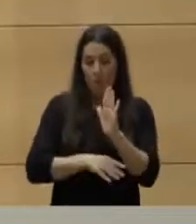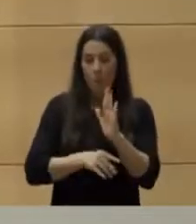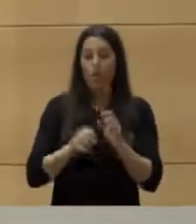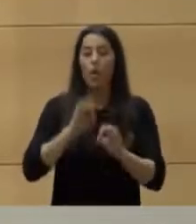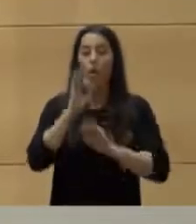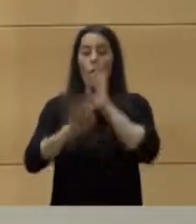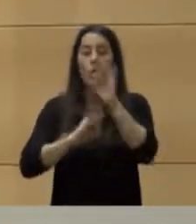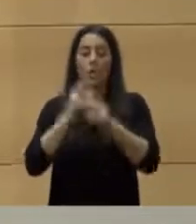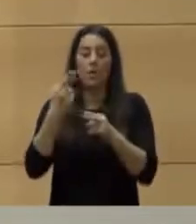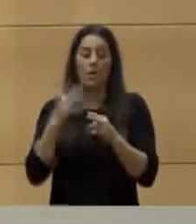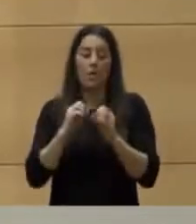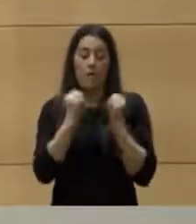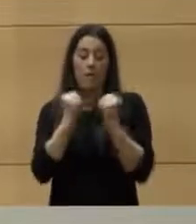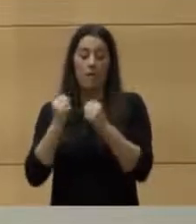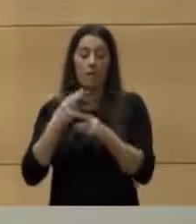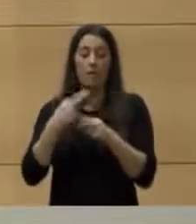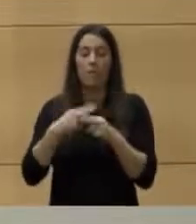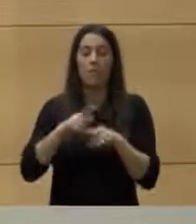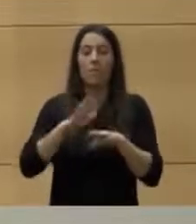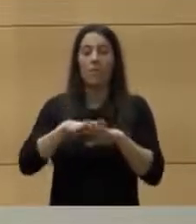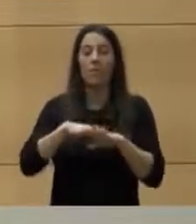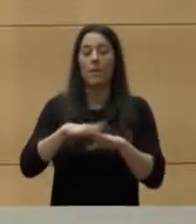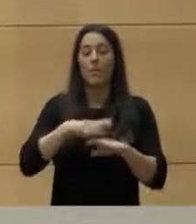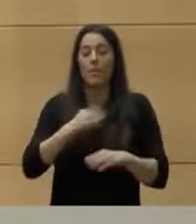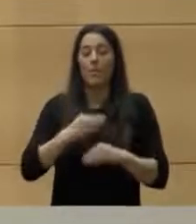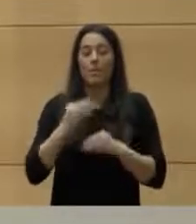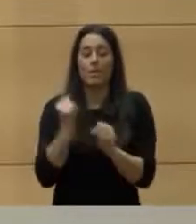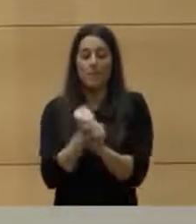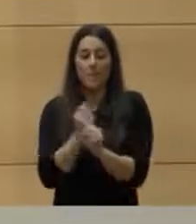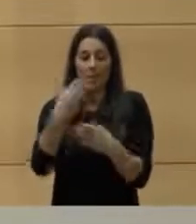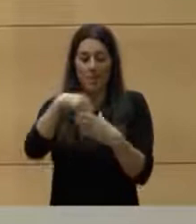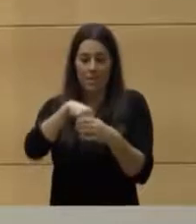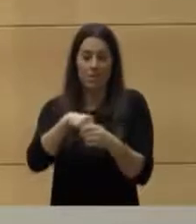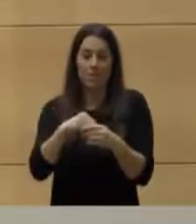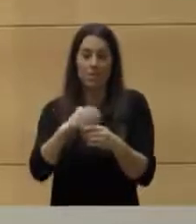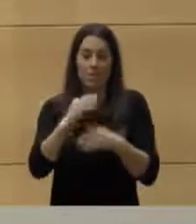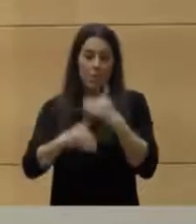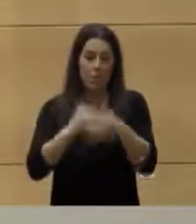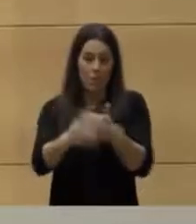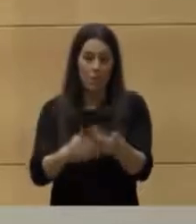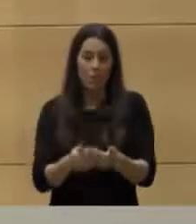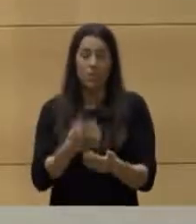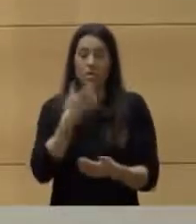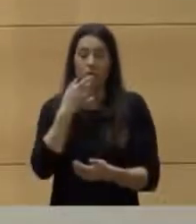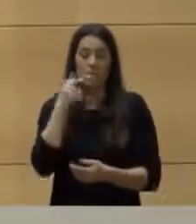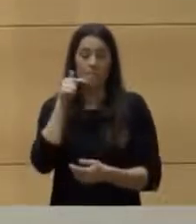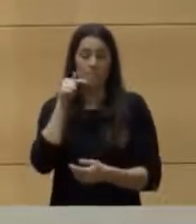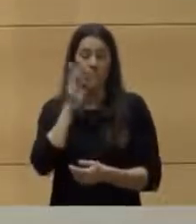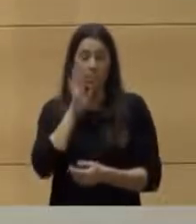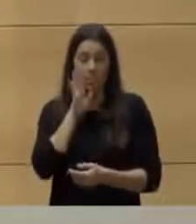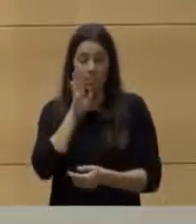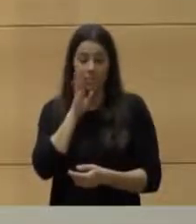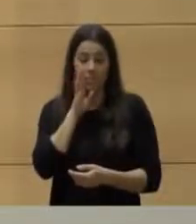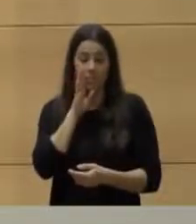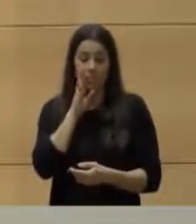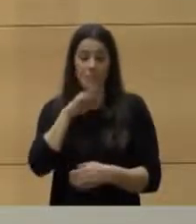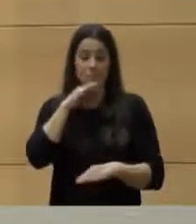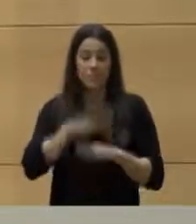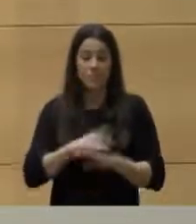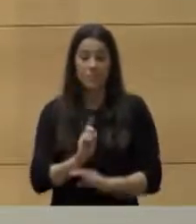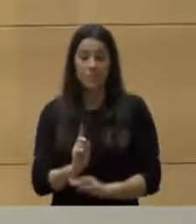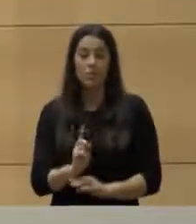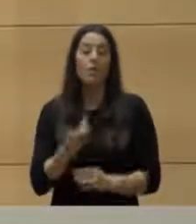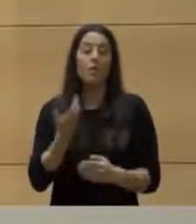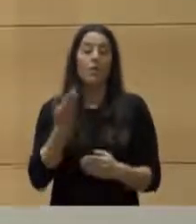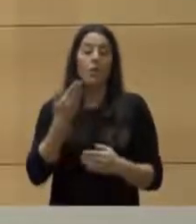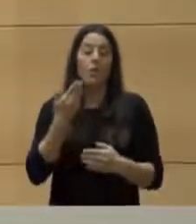que puedan ser activas en todo el proceso. Si esto no es así, el proceso constituyente puede terminar siendo